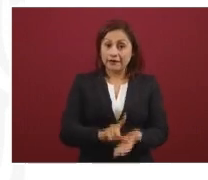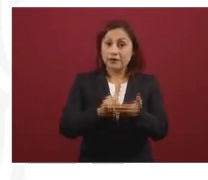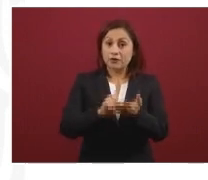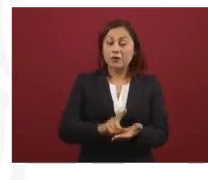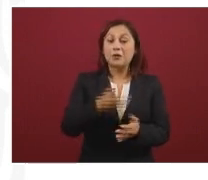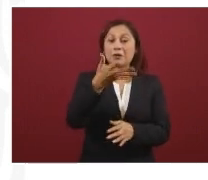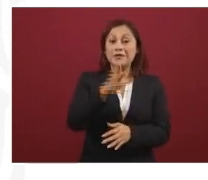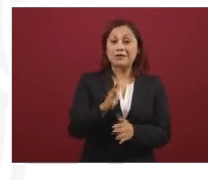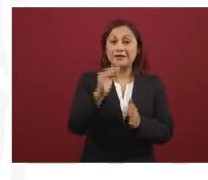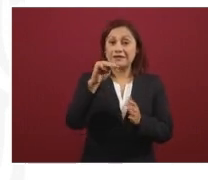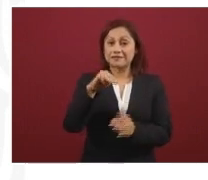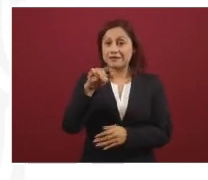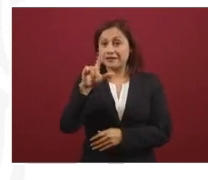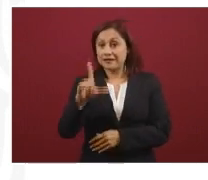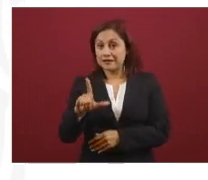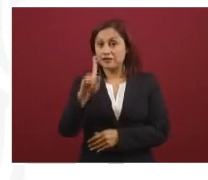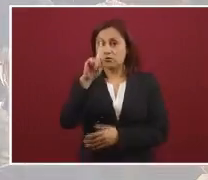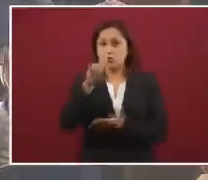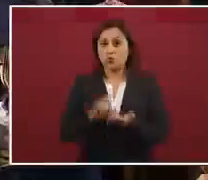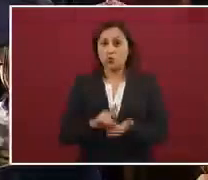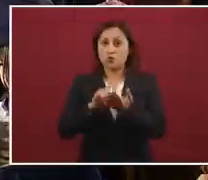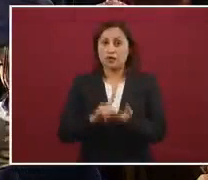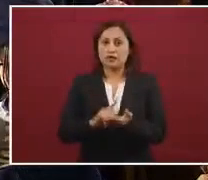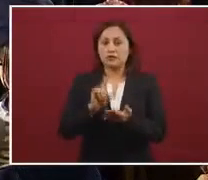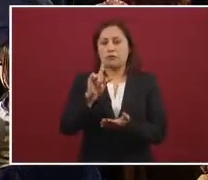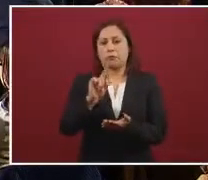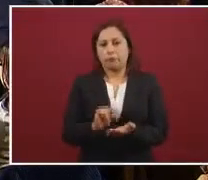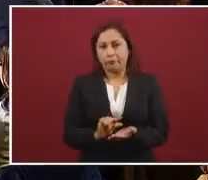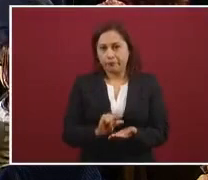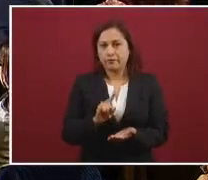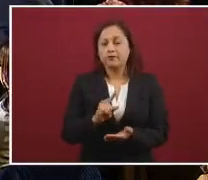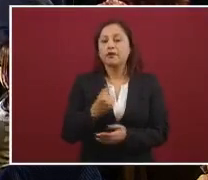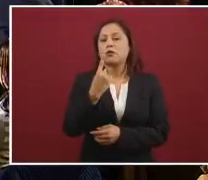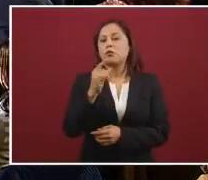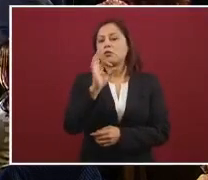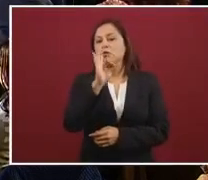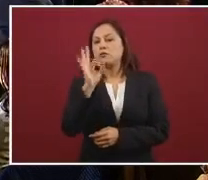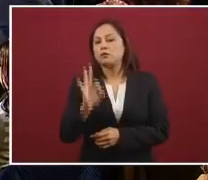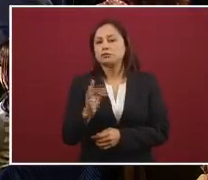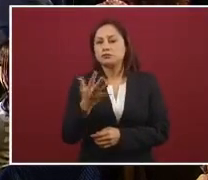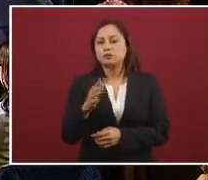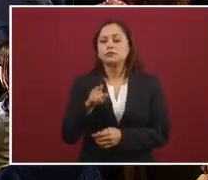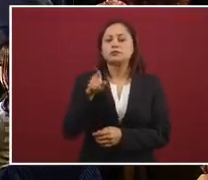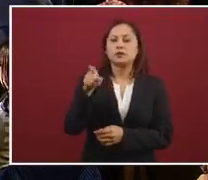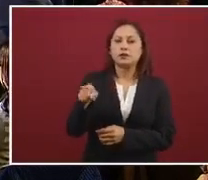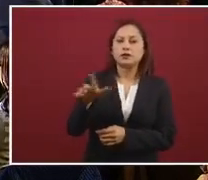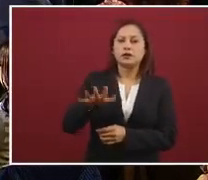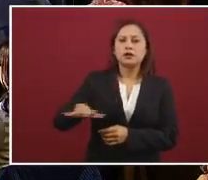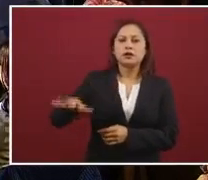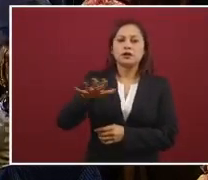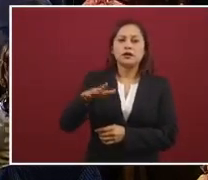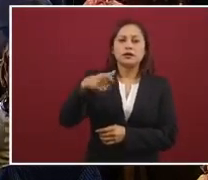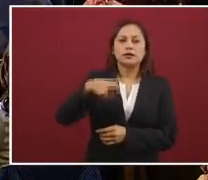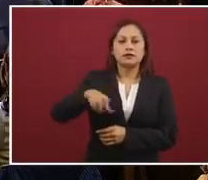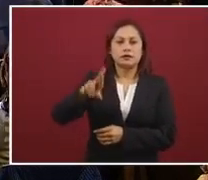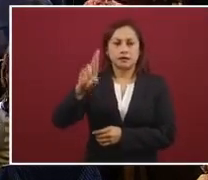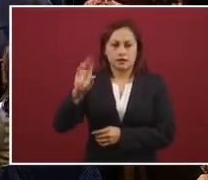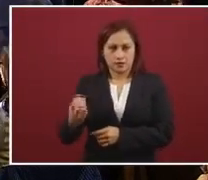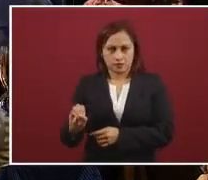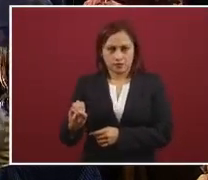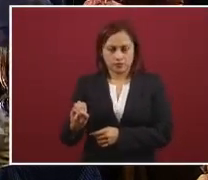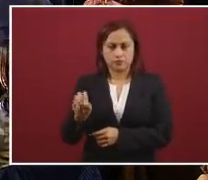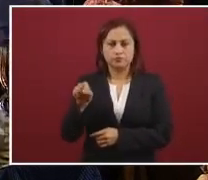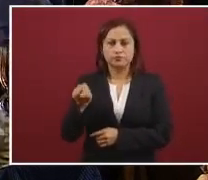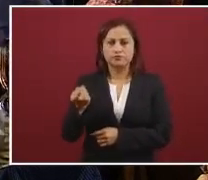litro, el 1% en una gasolinera en Otón Blanco, Quintana Roo,